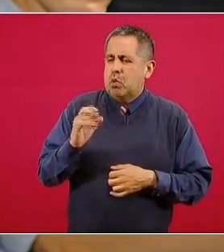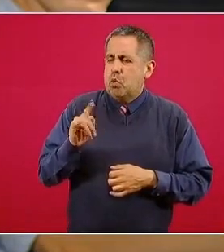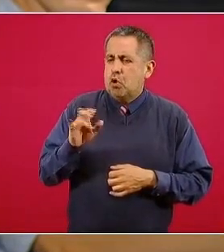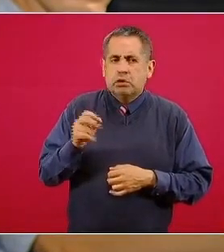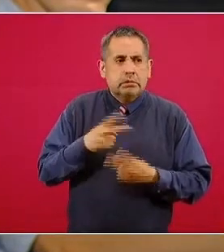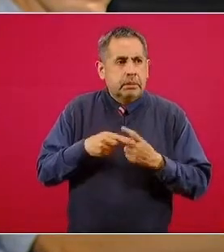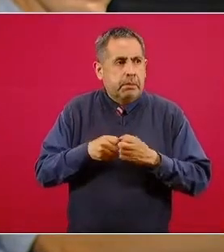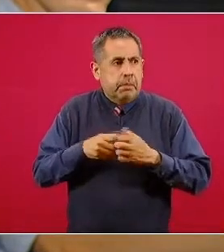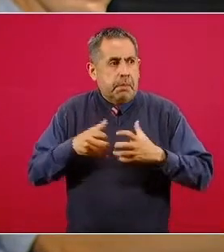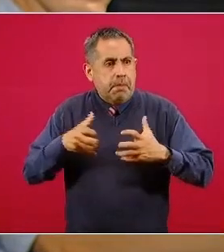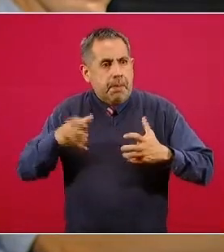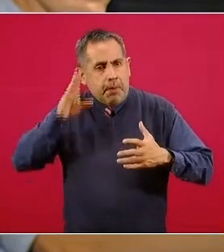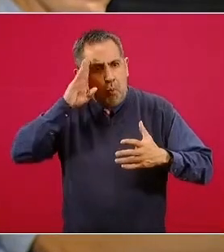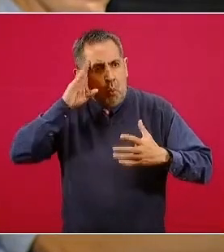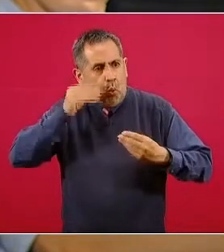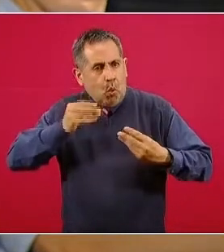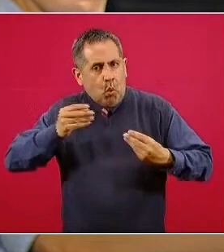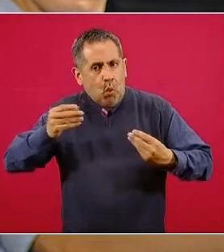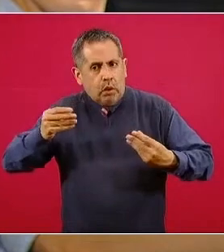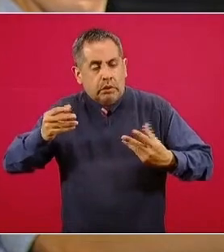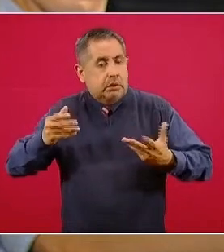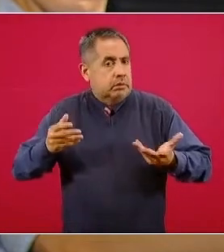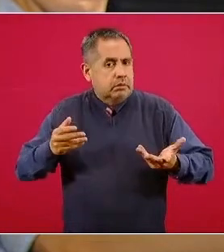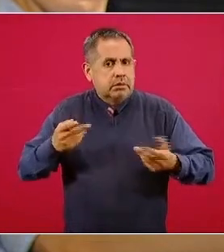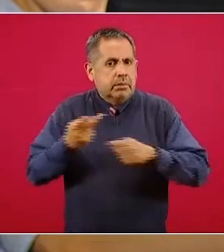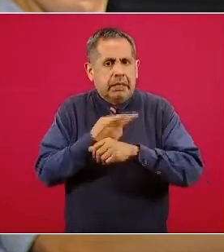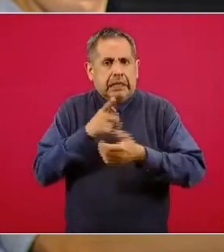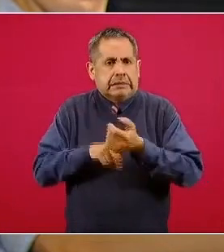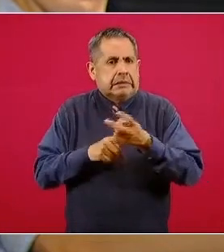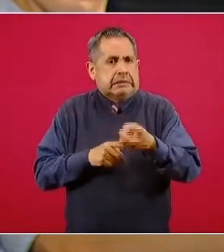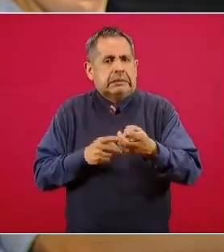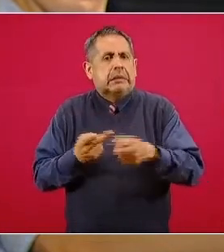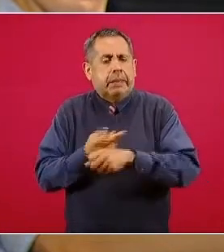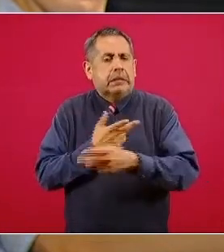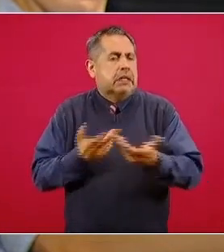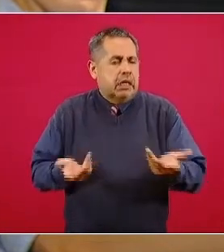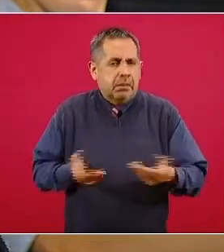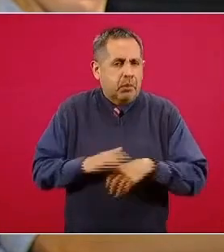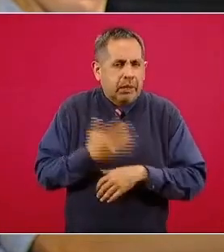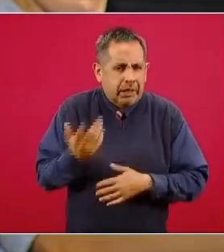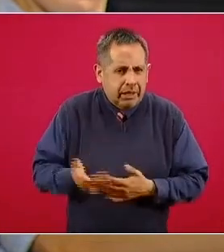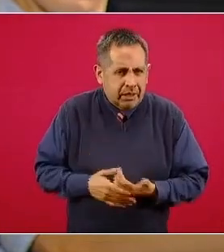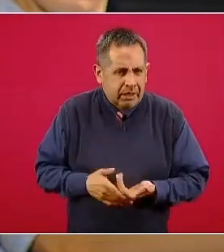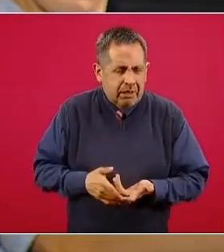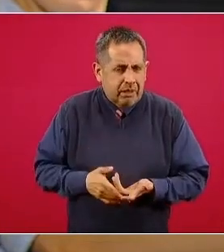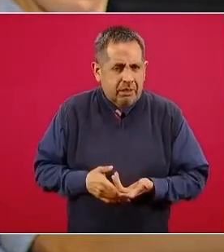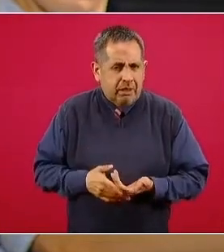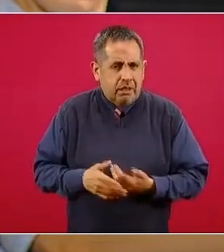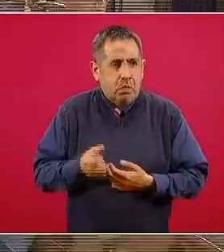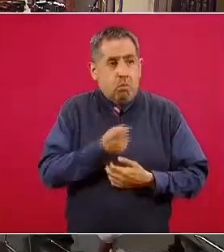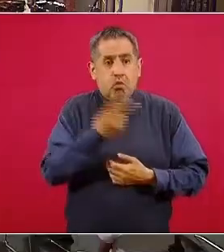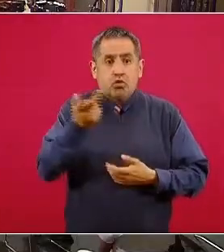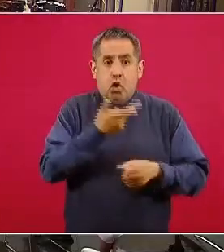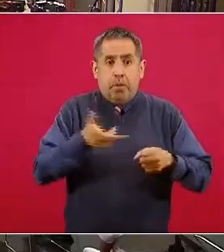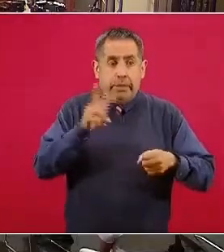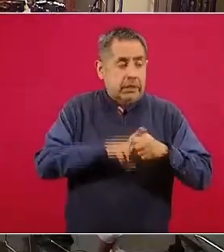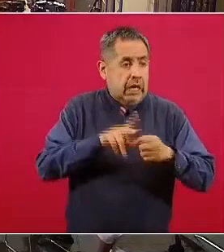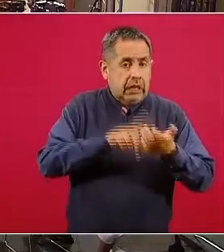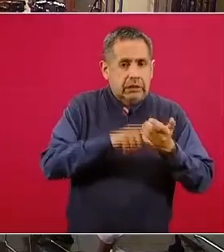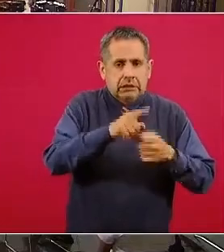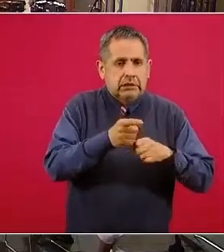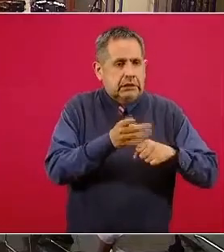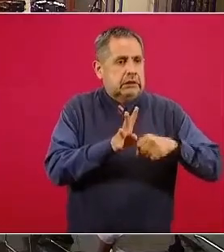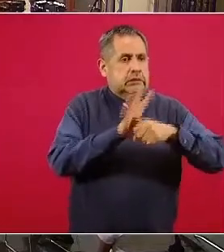de lo normal. ¿Qué ha sucedido en el caso de esa enfermedad? Por la cuestión de que muchos hospitales se han